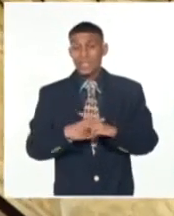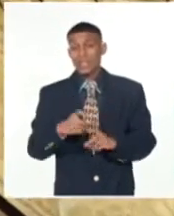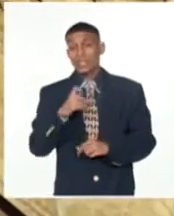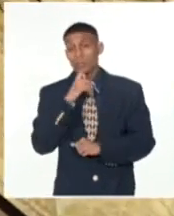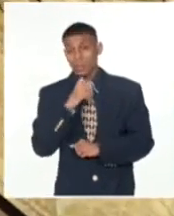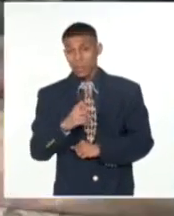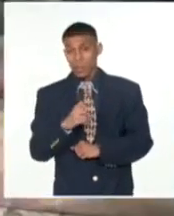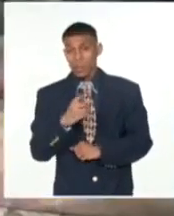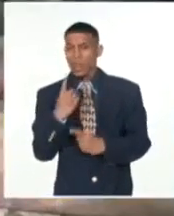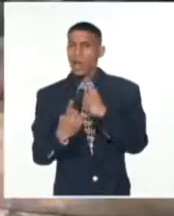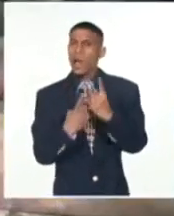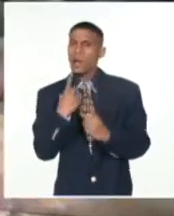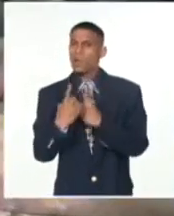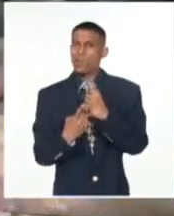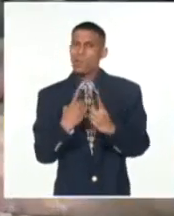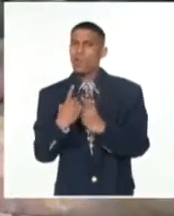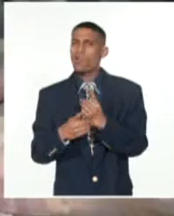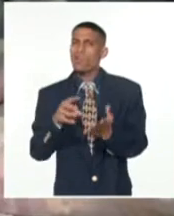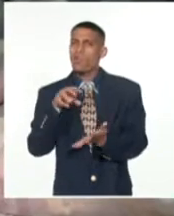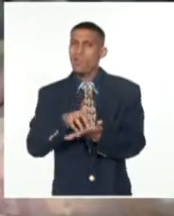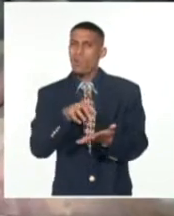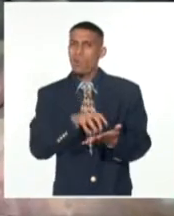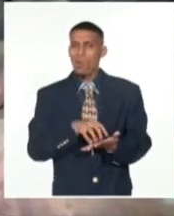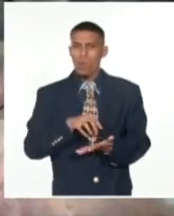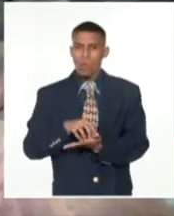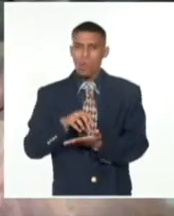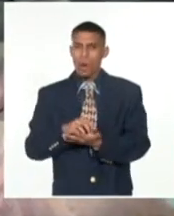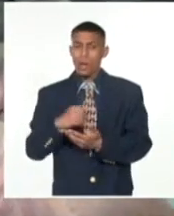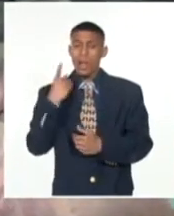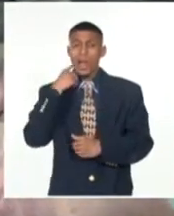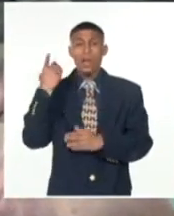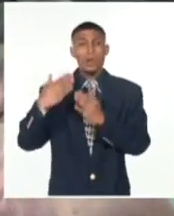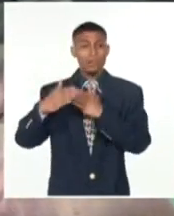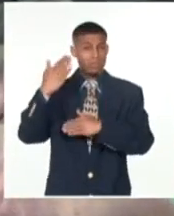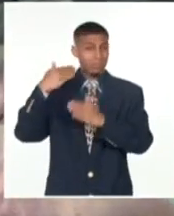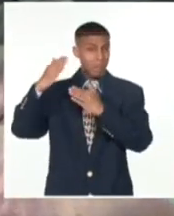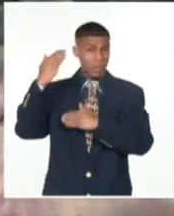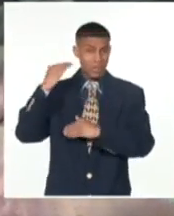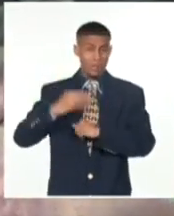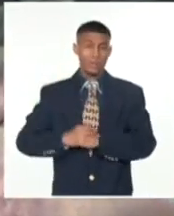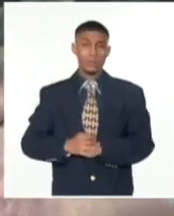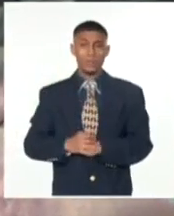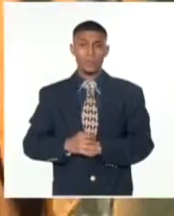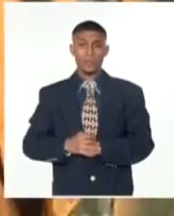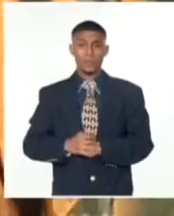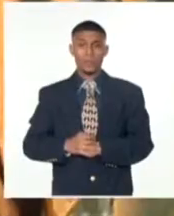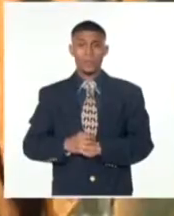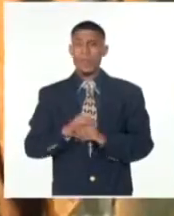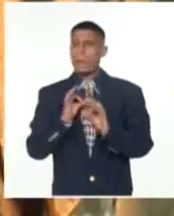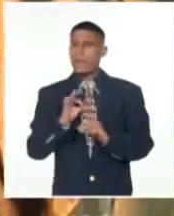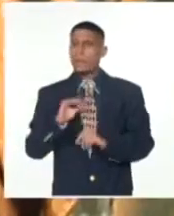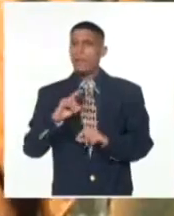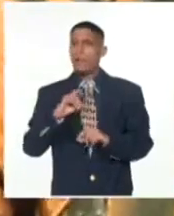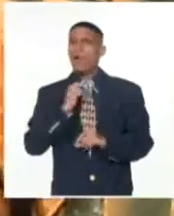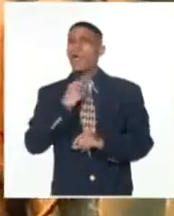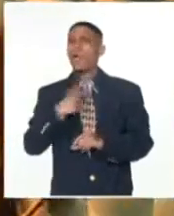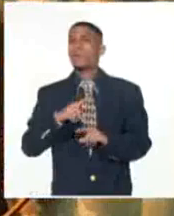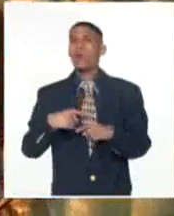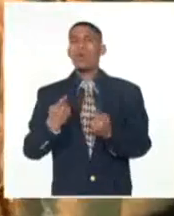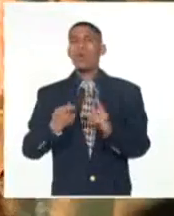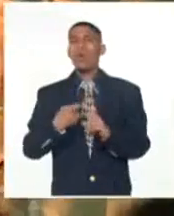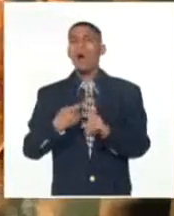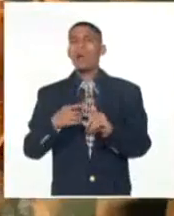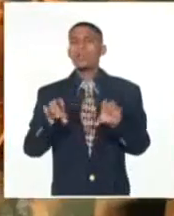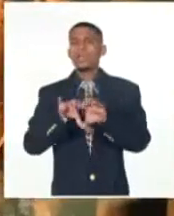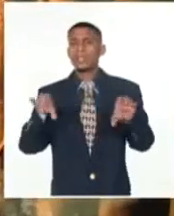en diferentes momentos del 2022. Entre ellas mencionaron los fallos en las